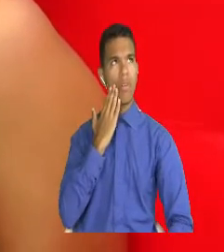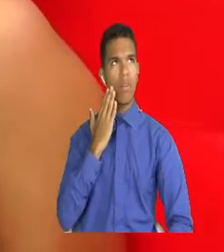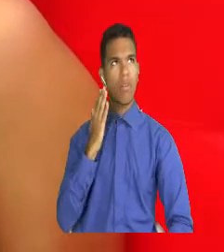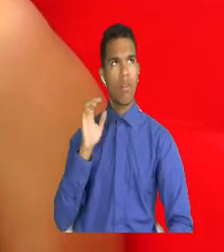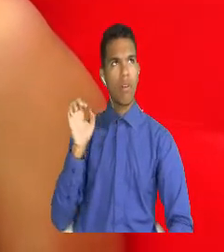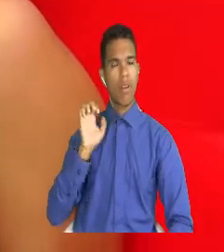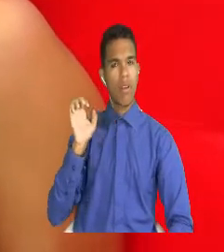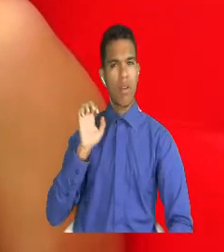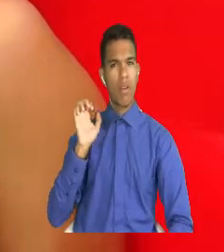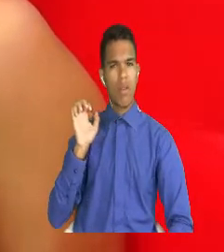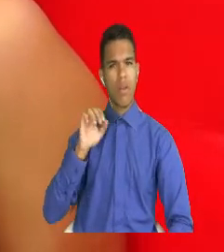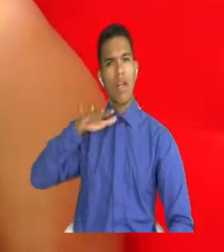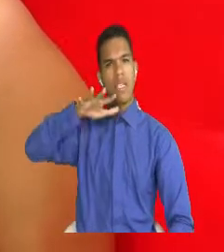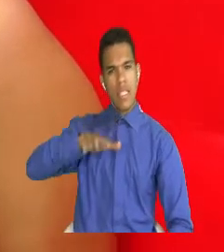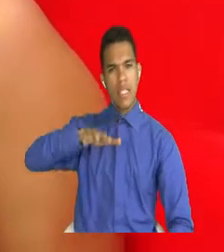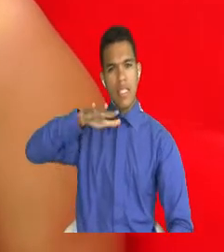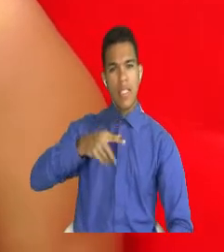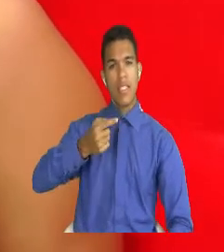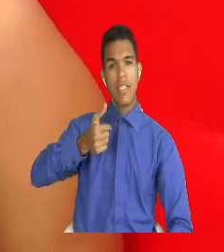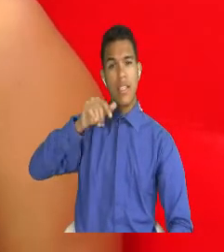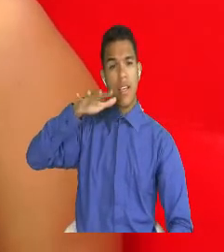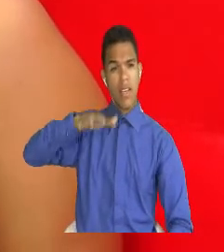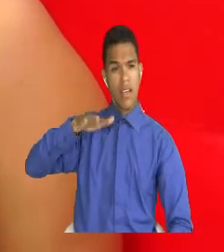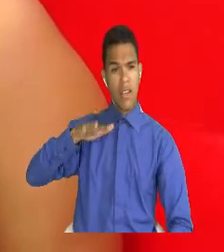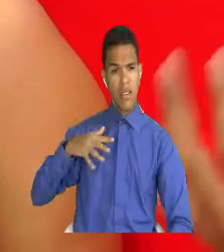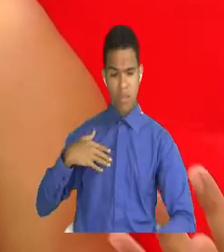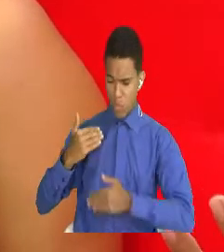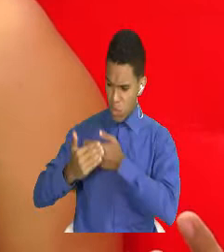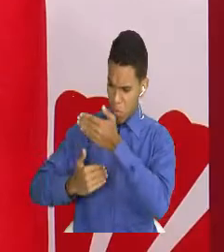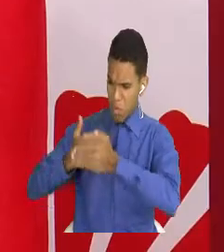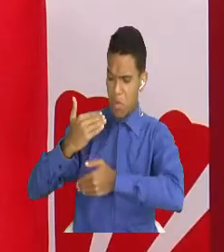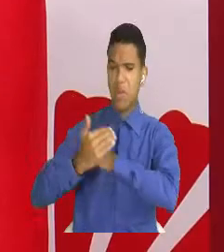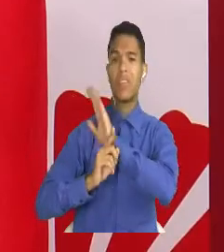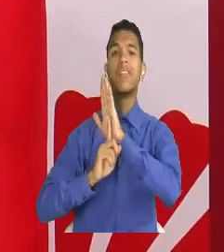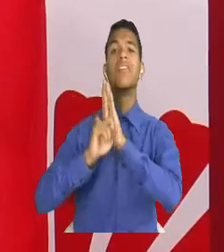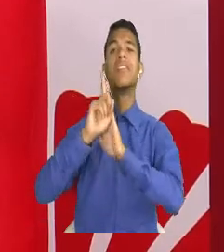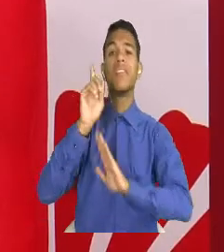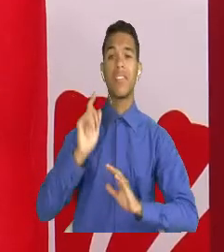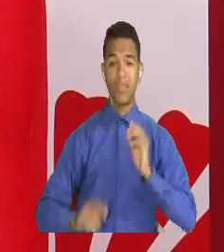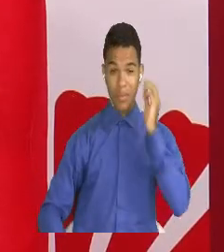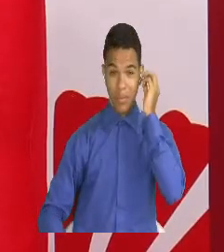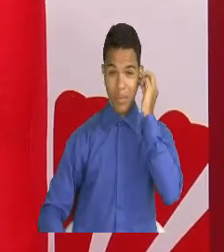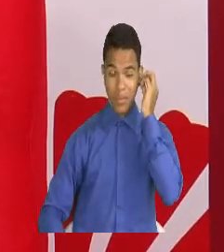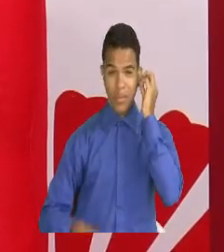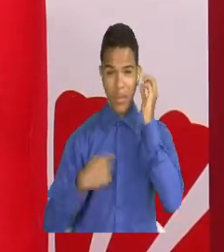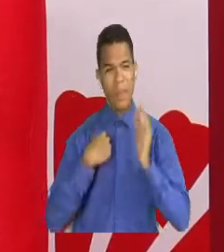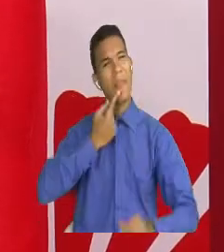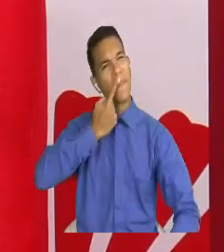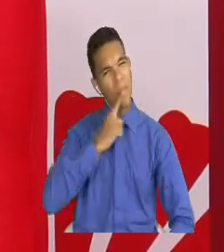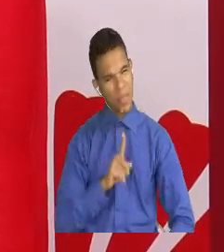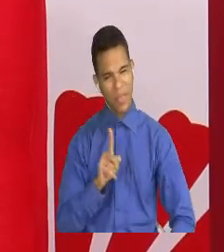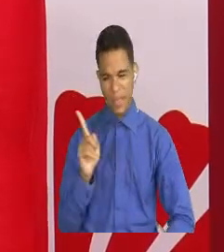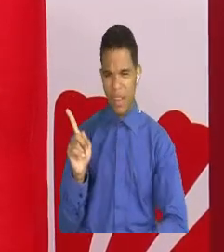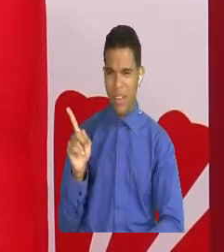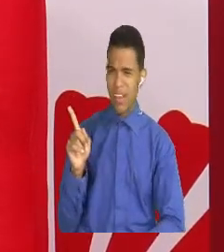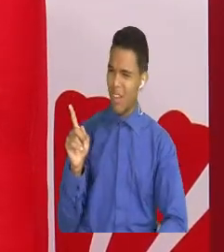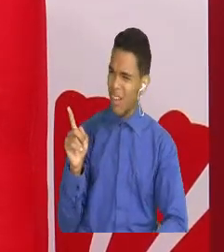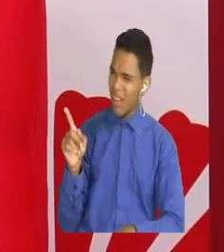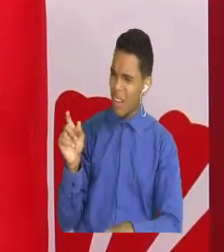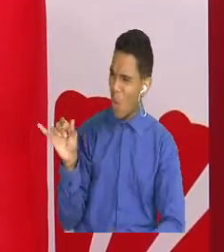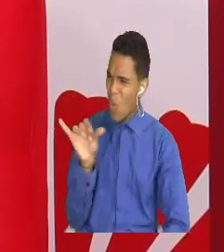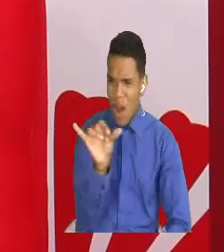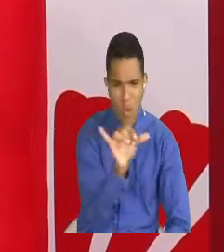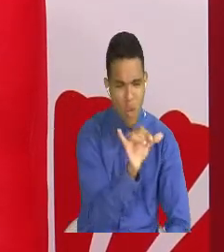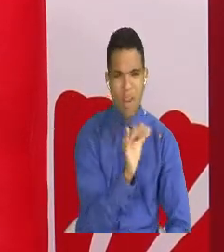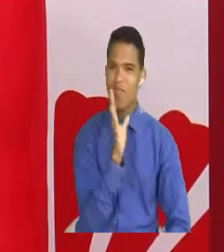pues 5 meses y mira cómo nos ha ido de bien. Además que es algo muy innovador, ¿no? O sea, en Barranca Bermeja nunca había visto ningún